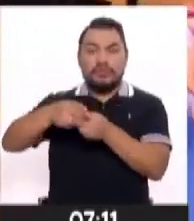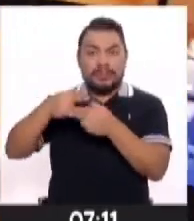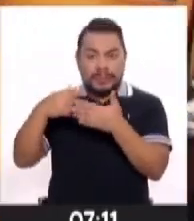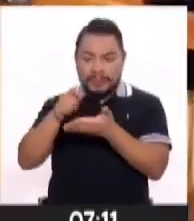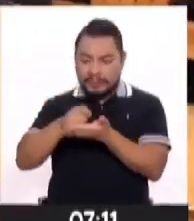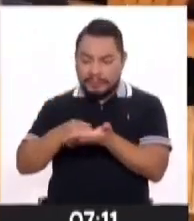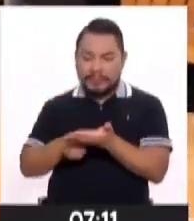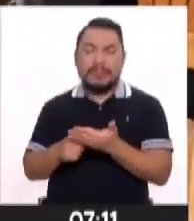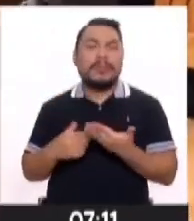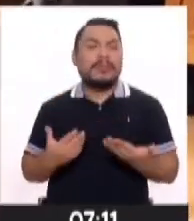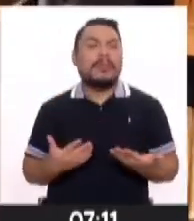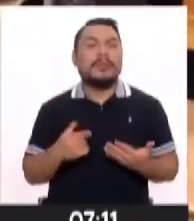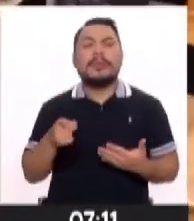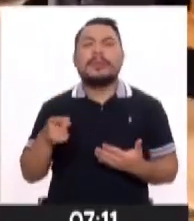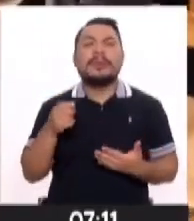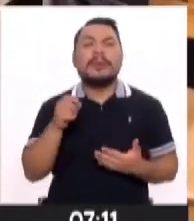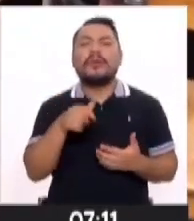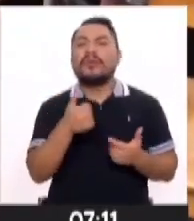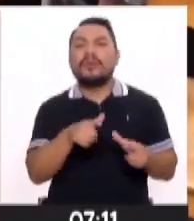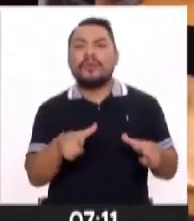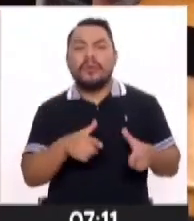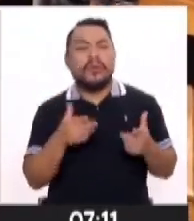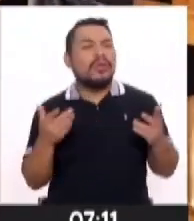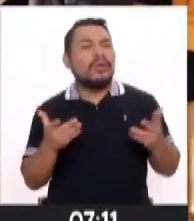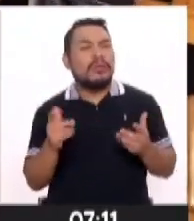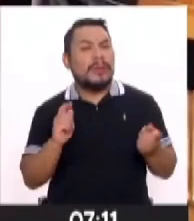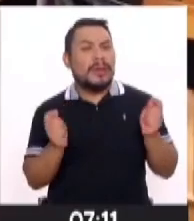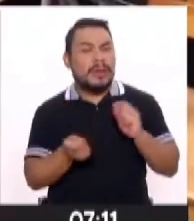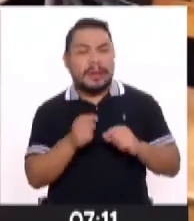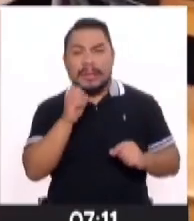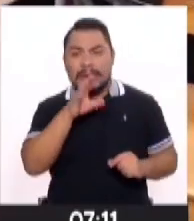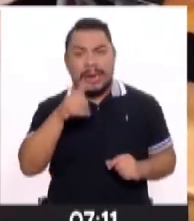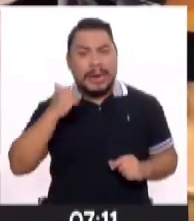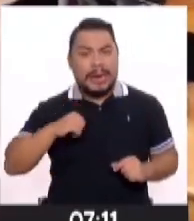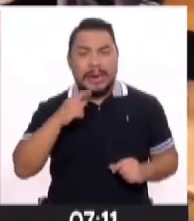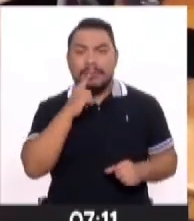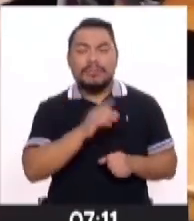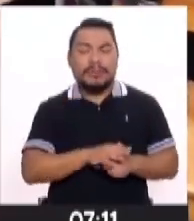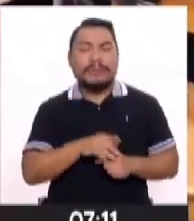primer ofrecimiento que le hizo el alcalde? ¿Se sabe eso?